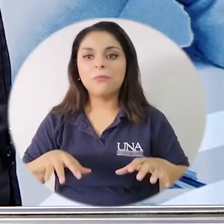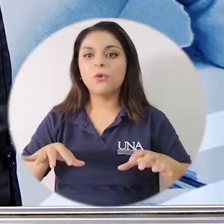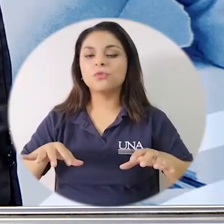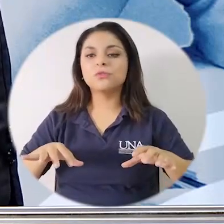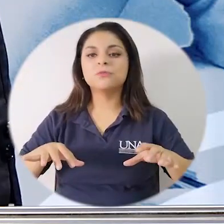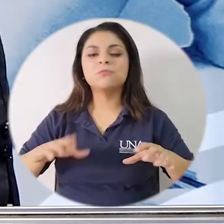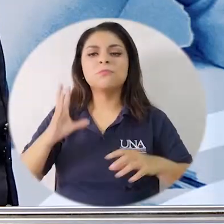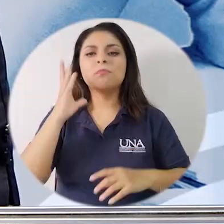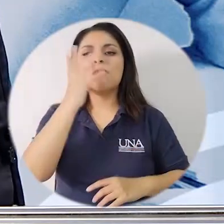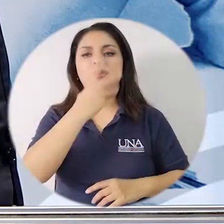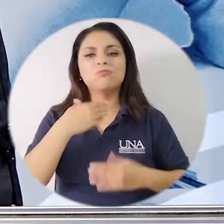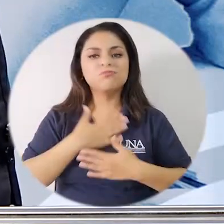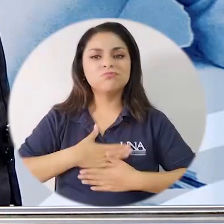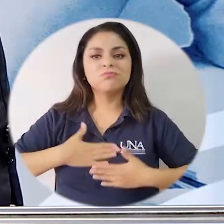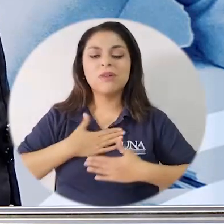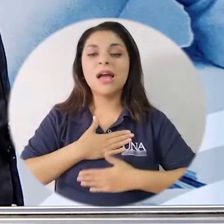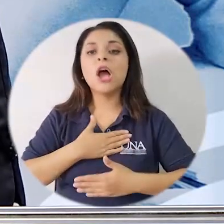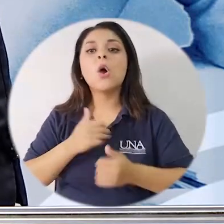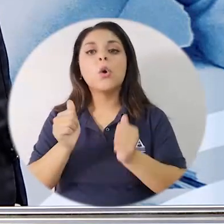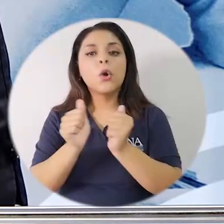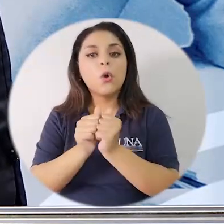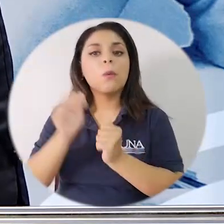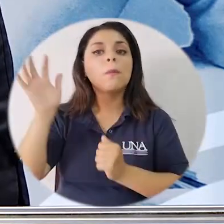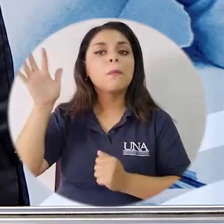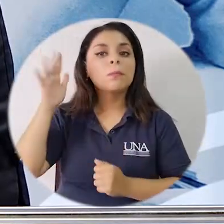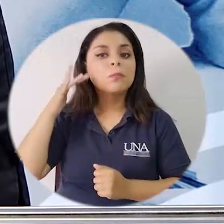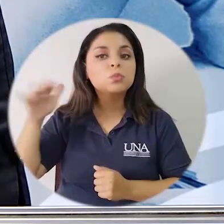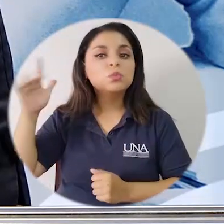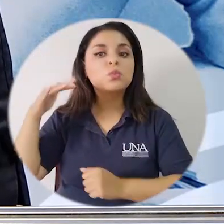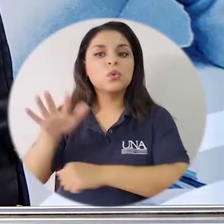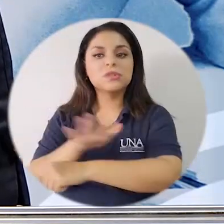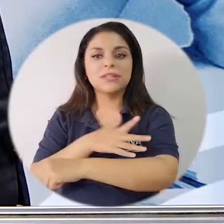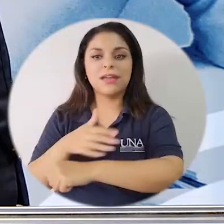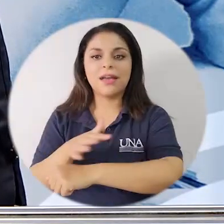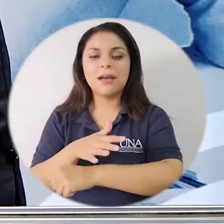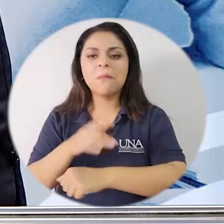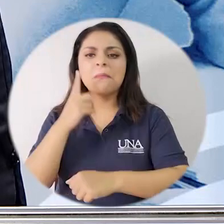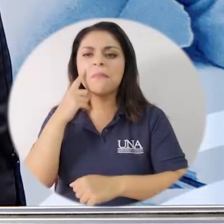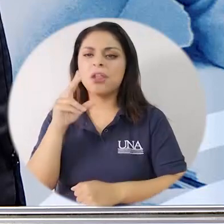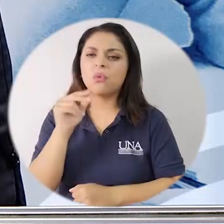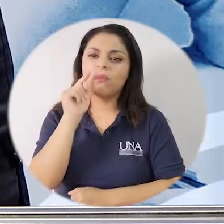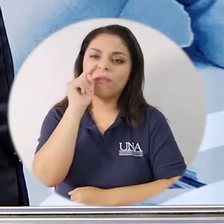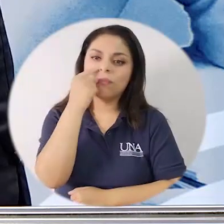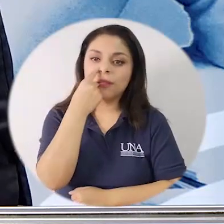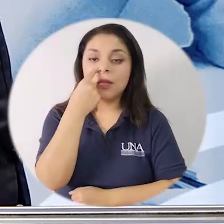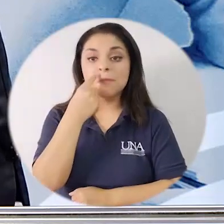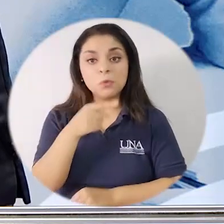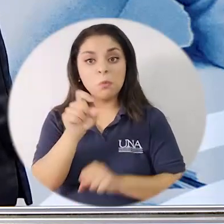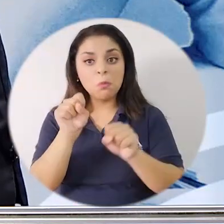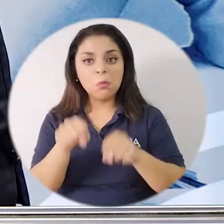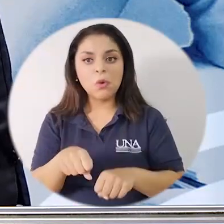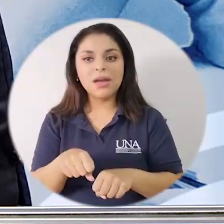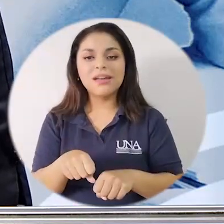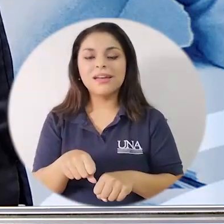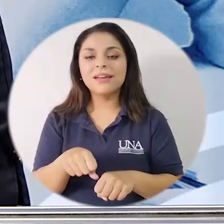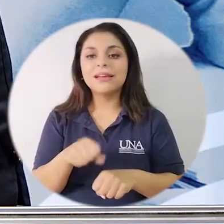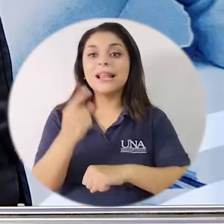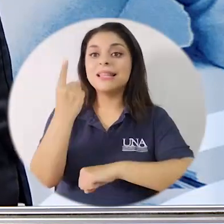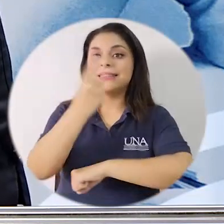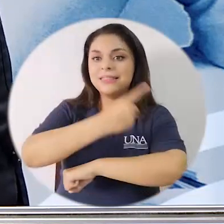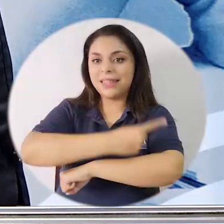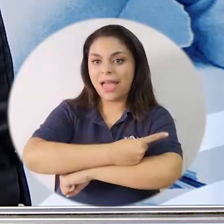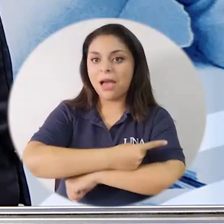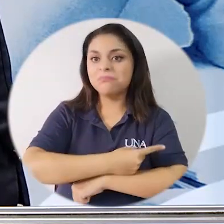tienen música para que no se haga tan aburrido y que pueden ser en familia varias veces al día y varias veces a la